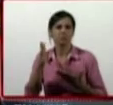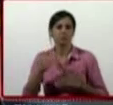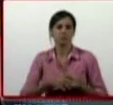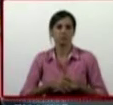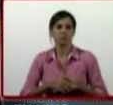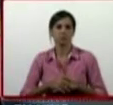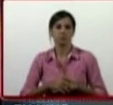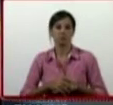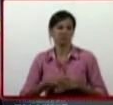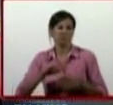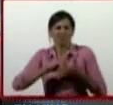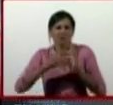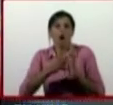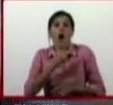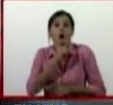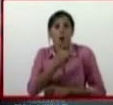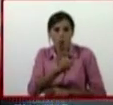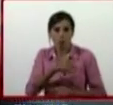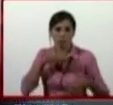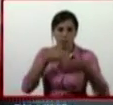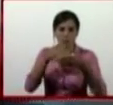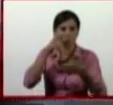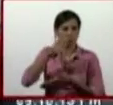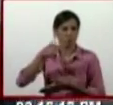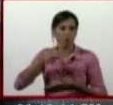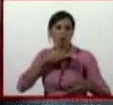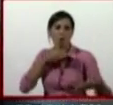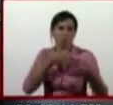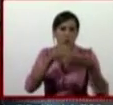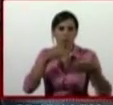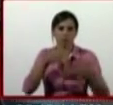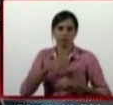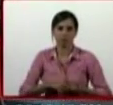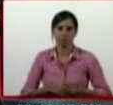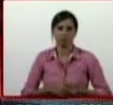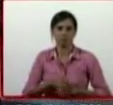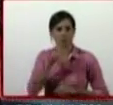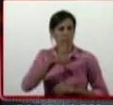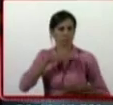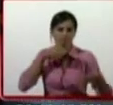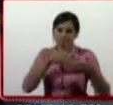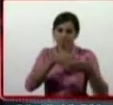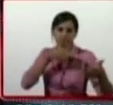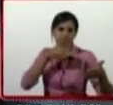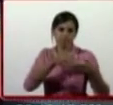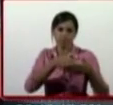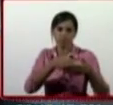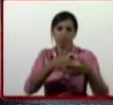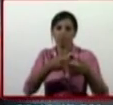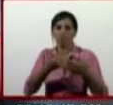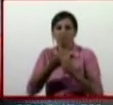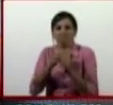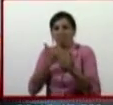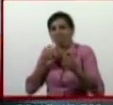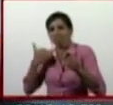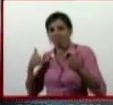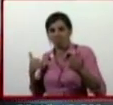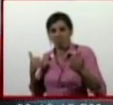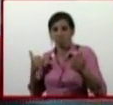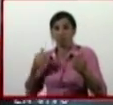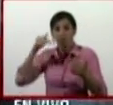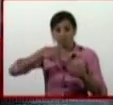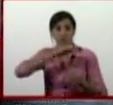es odio contra el pueblo, odio contra el pueblo y regresión. Bueno, estamos aquí en esta